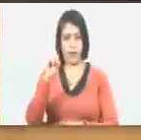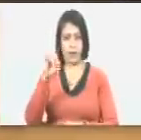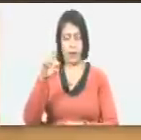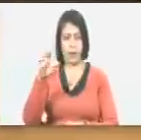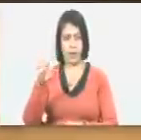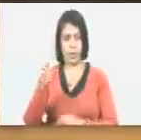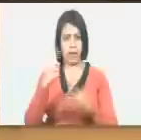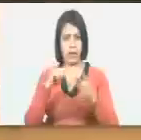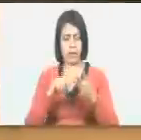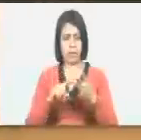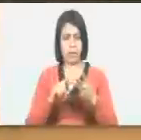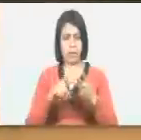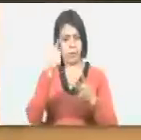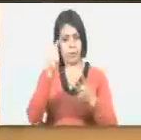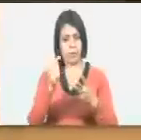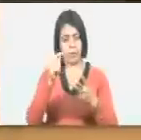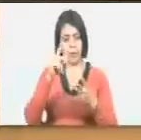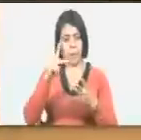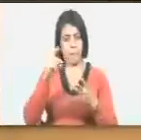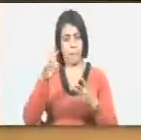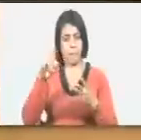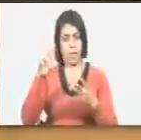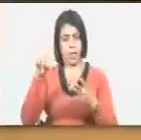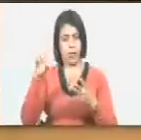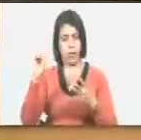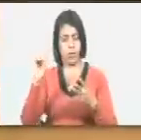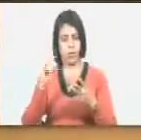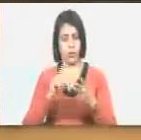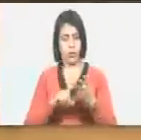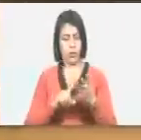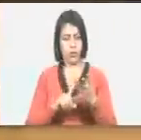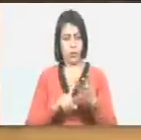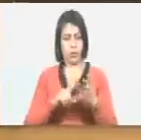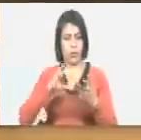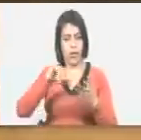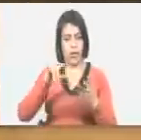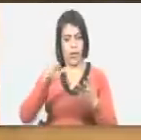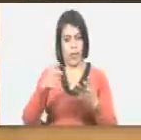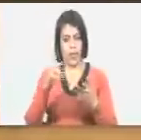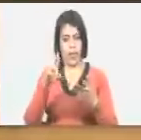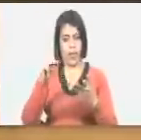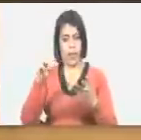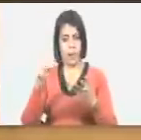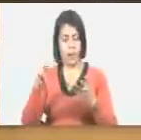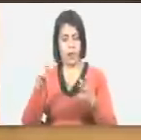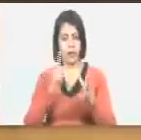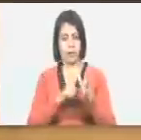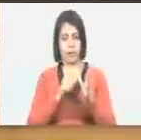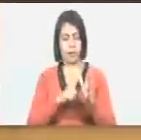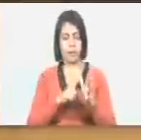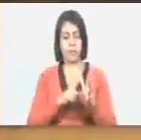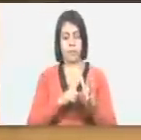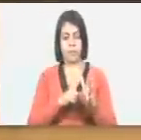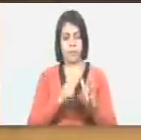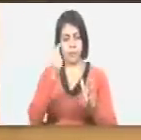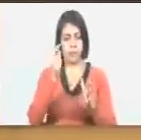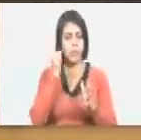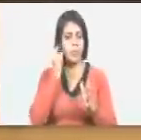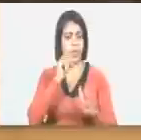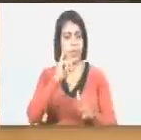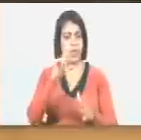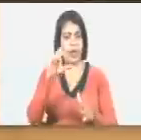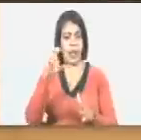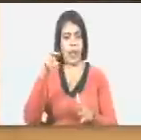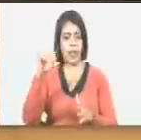Amaral, diputado Pedro Carreño, diputado Germán Escarrá, diputada Irenia